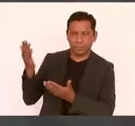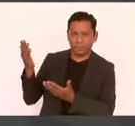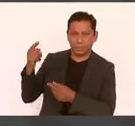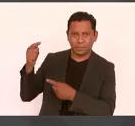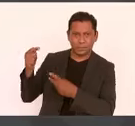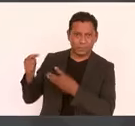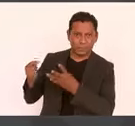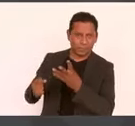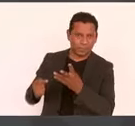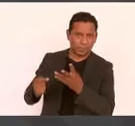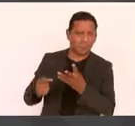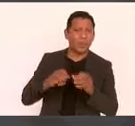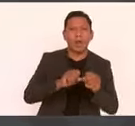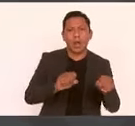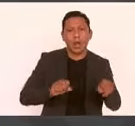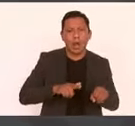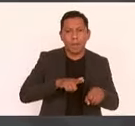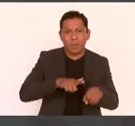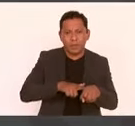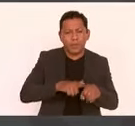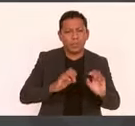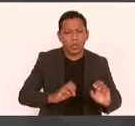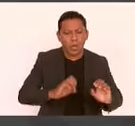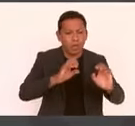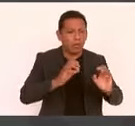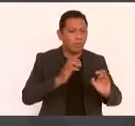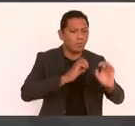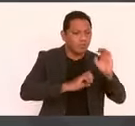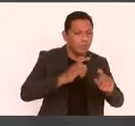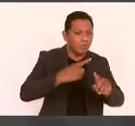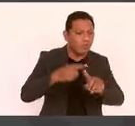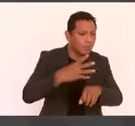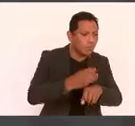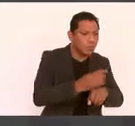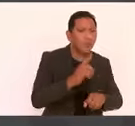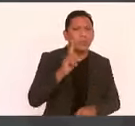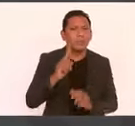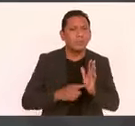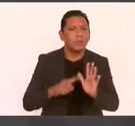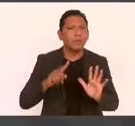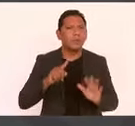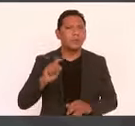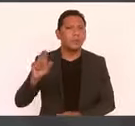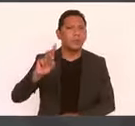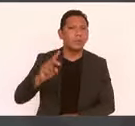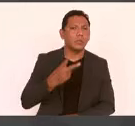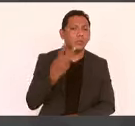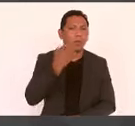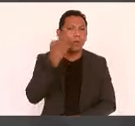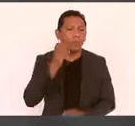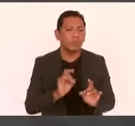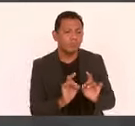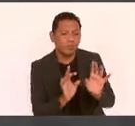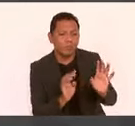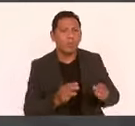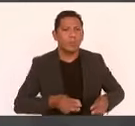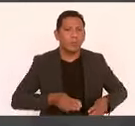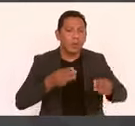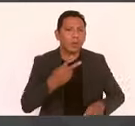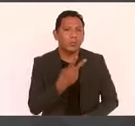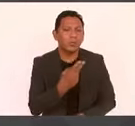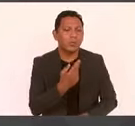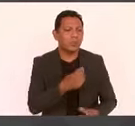en infraestructura social, estamos prácticamente terminadas 1.132 escuelas que fueron dañadas, dos mercados, un centro de